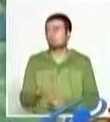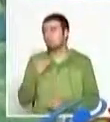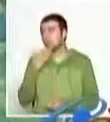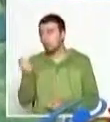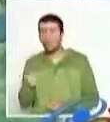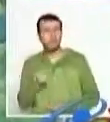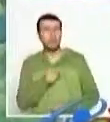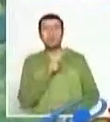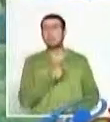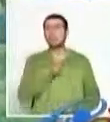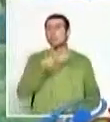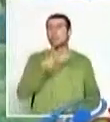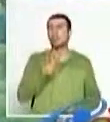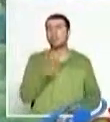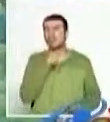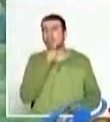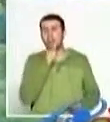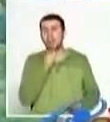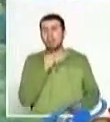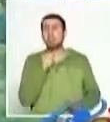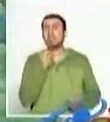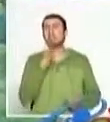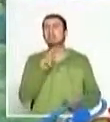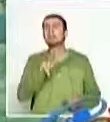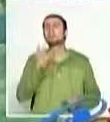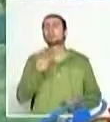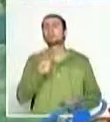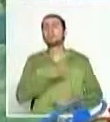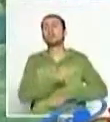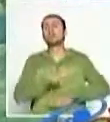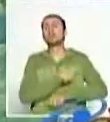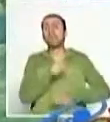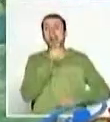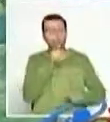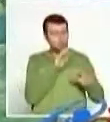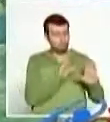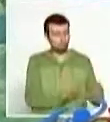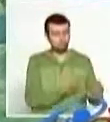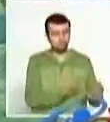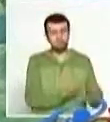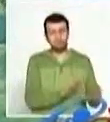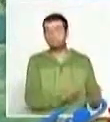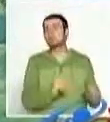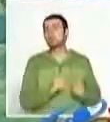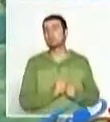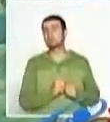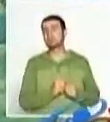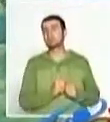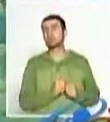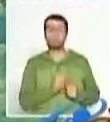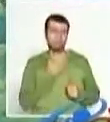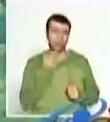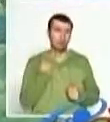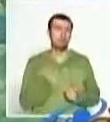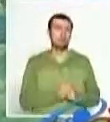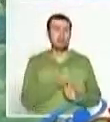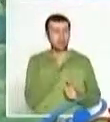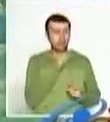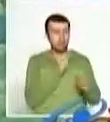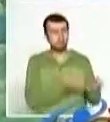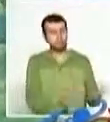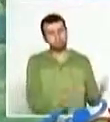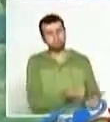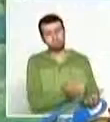no, pitémoslo. Intentamos en nuestro argor colombiano pitar. ¿A qué puede? ¿Qué significa?